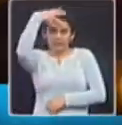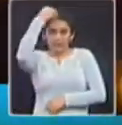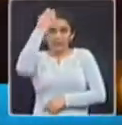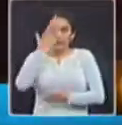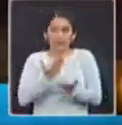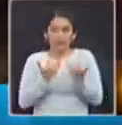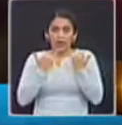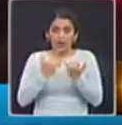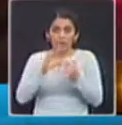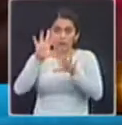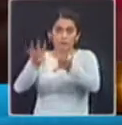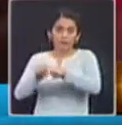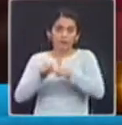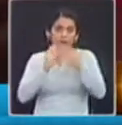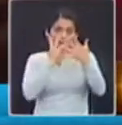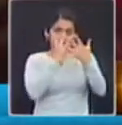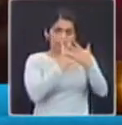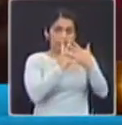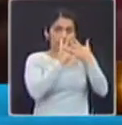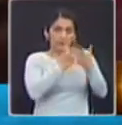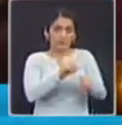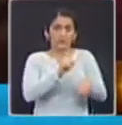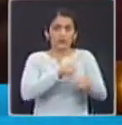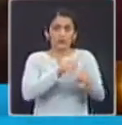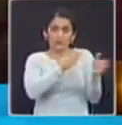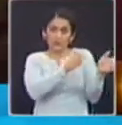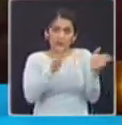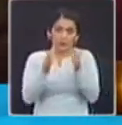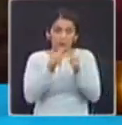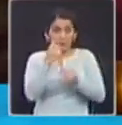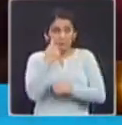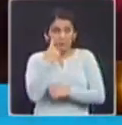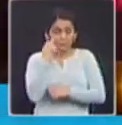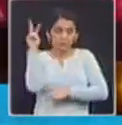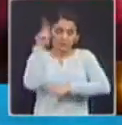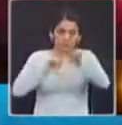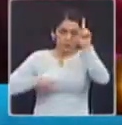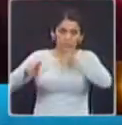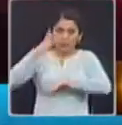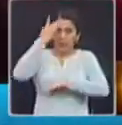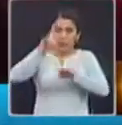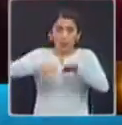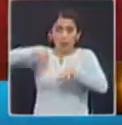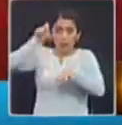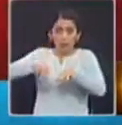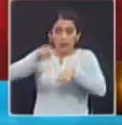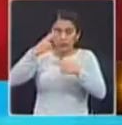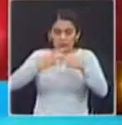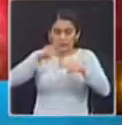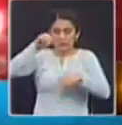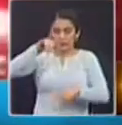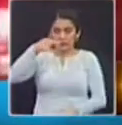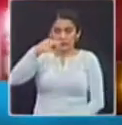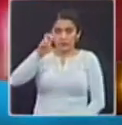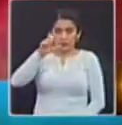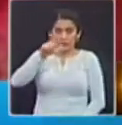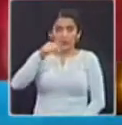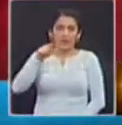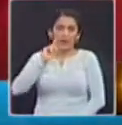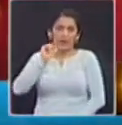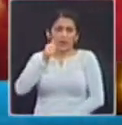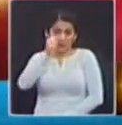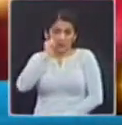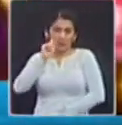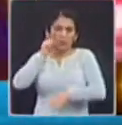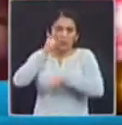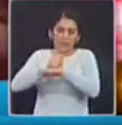G., cumple prisión preventiva. Ello una vez que el juez nacional, Miguel Jurado Favara, el día de ayer, haya dictado estas